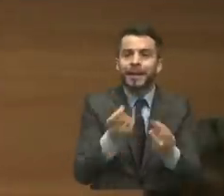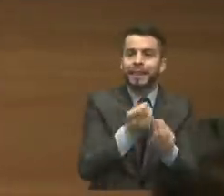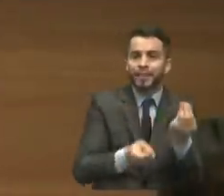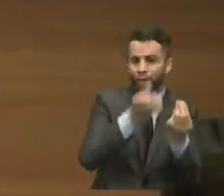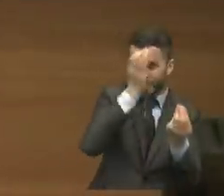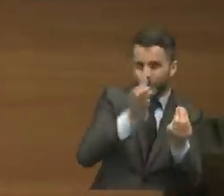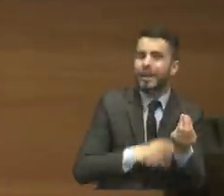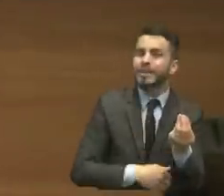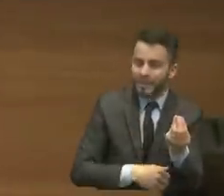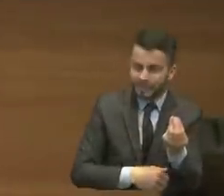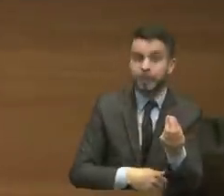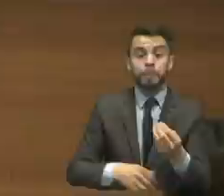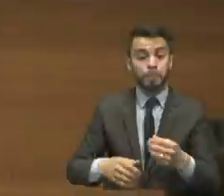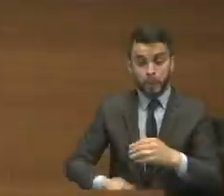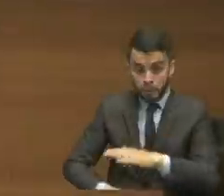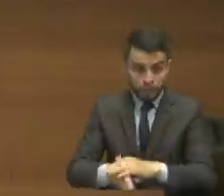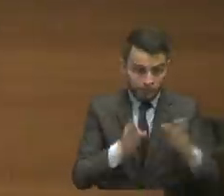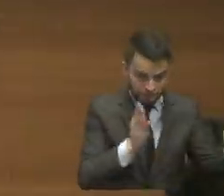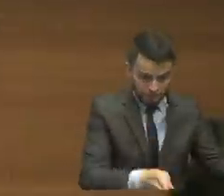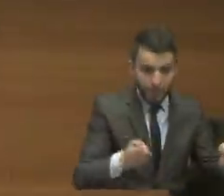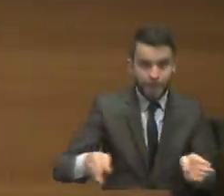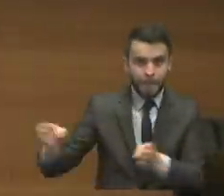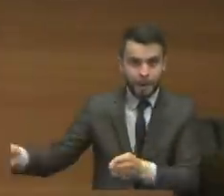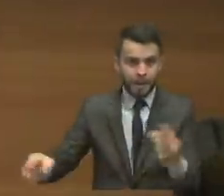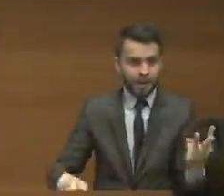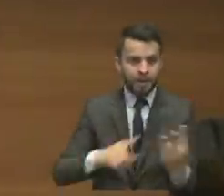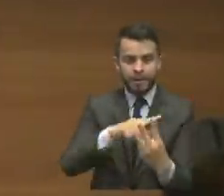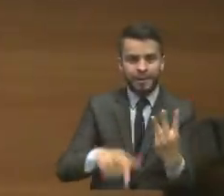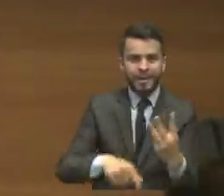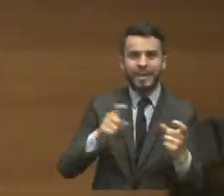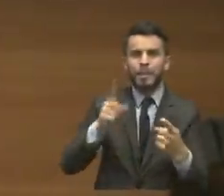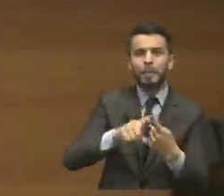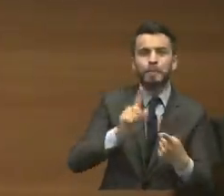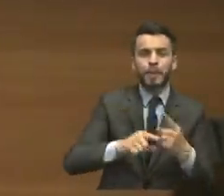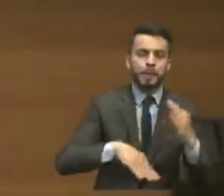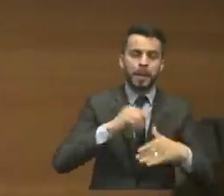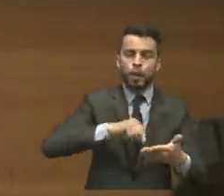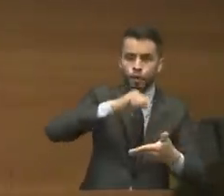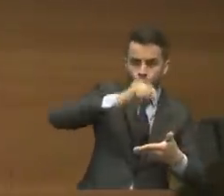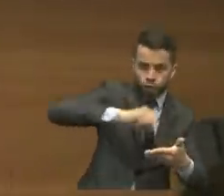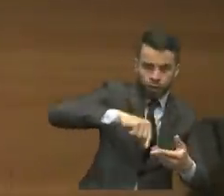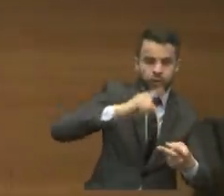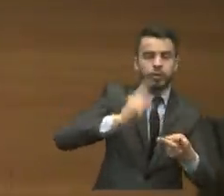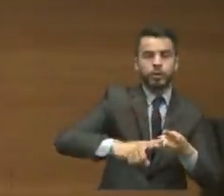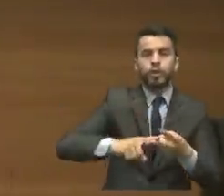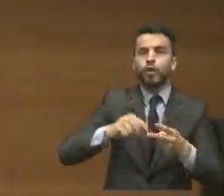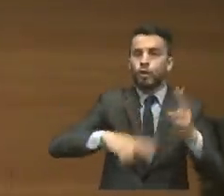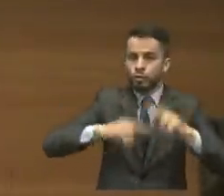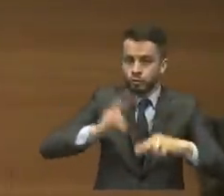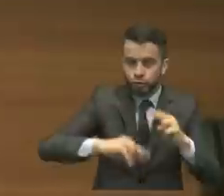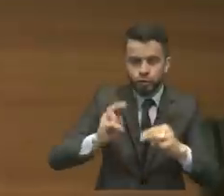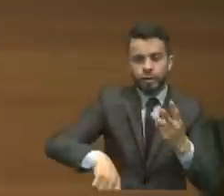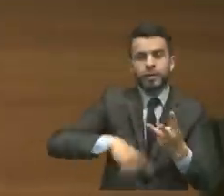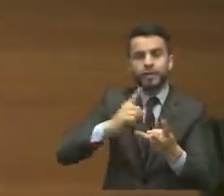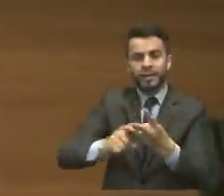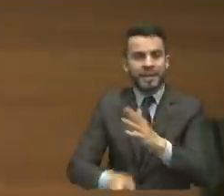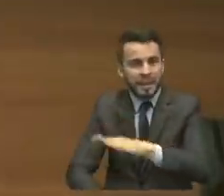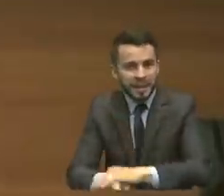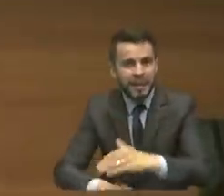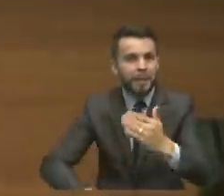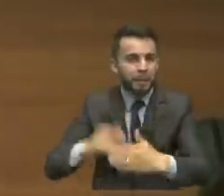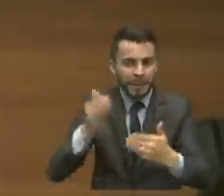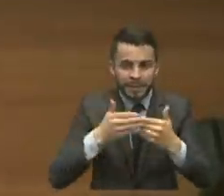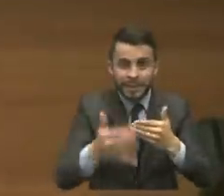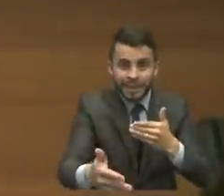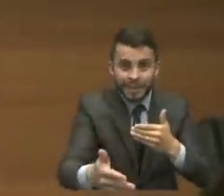pero a lo largo de todas las fases, la de contratación, la de construcción y la de puesta en marcha del corredor,